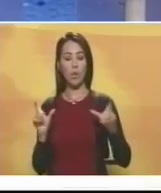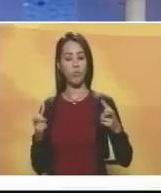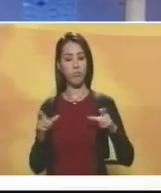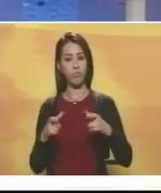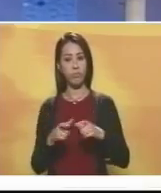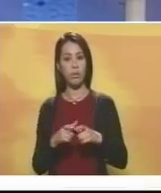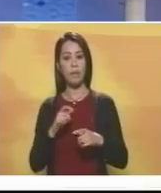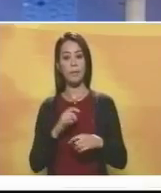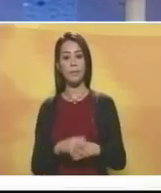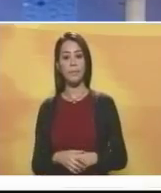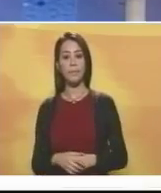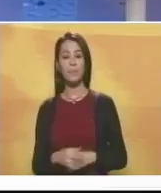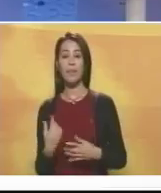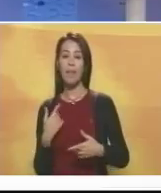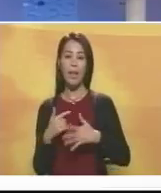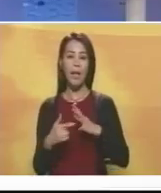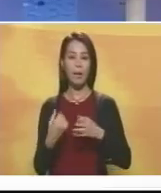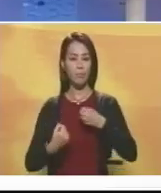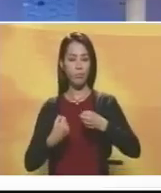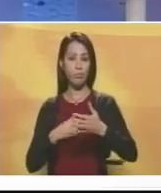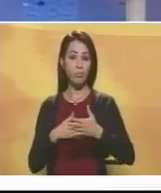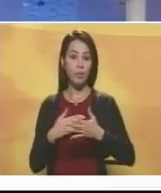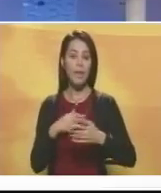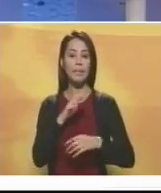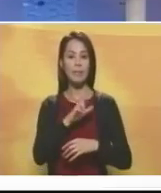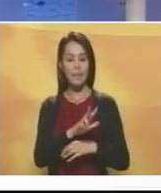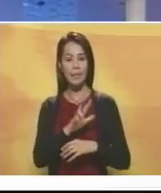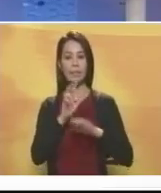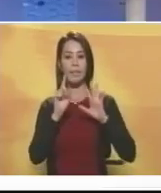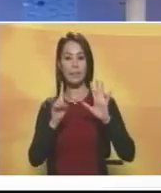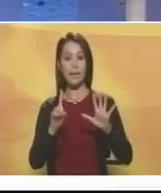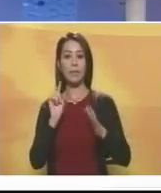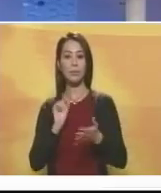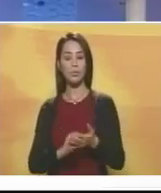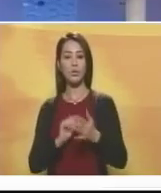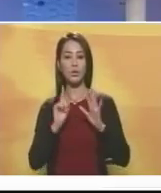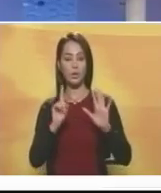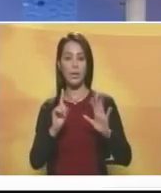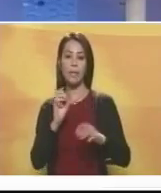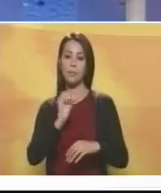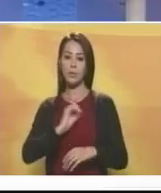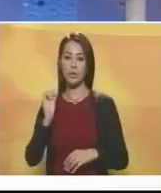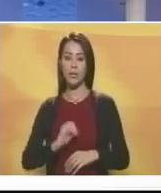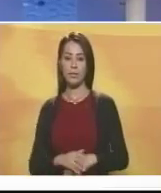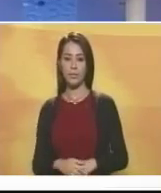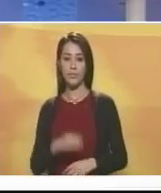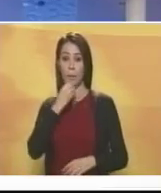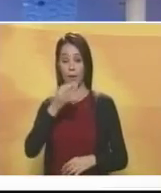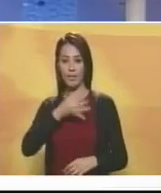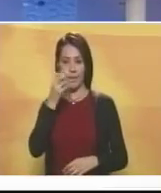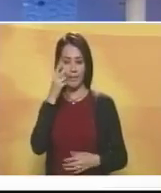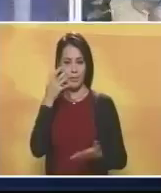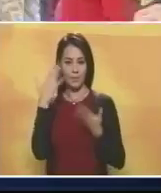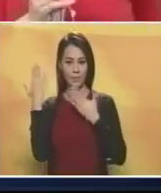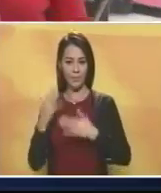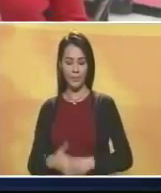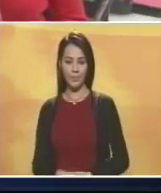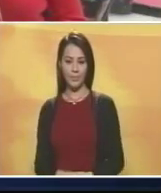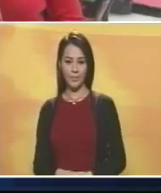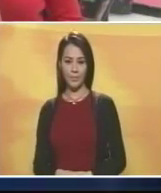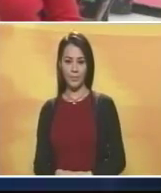el índice de accidentabilidad en 36.3%. Diana Martínez nos tiene el reporte. Buenas tardes, Diana.